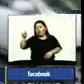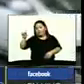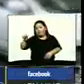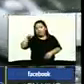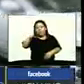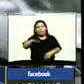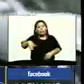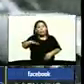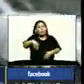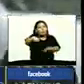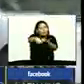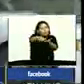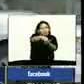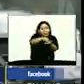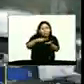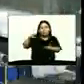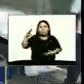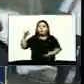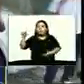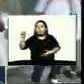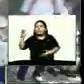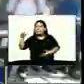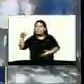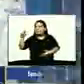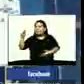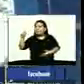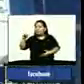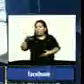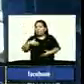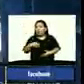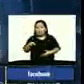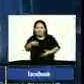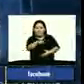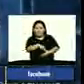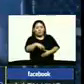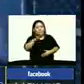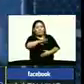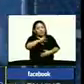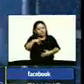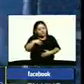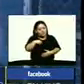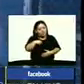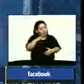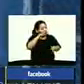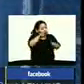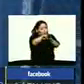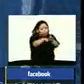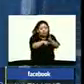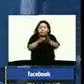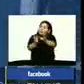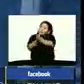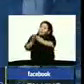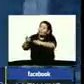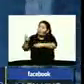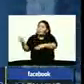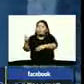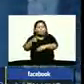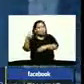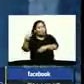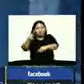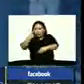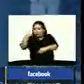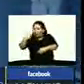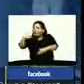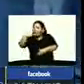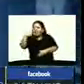Cuscatanzingo. Familiares y amigos le dieron el último adiós y piden a las autoridades dar con los responsables de ese crimen